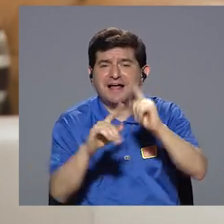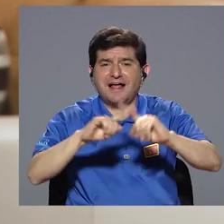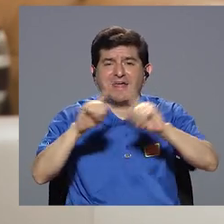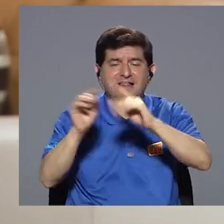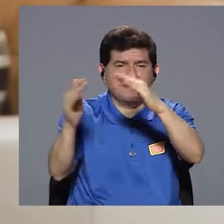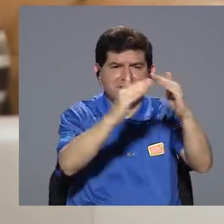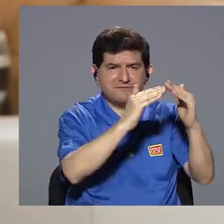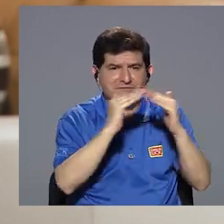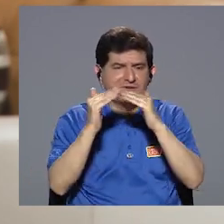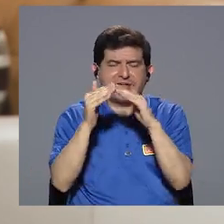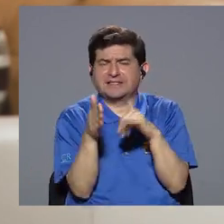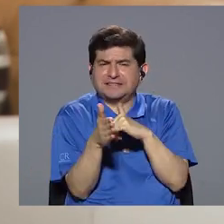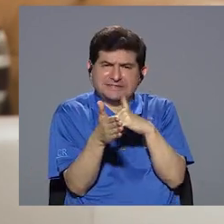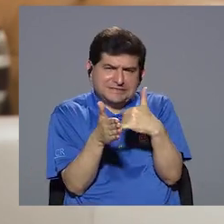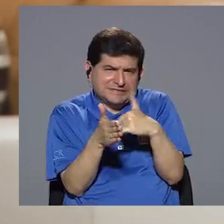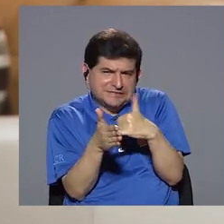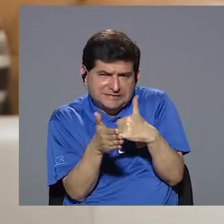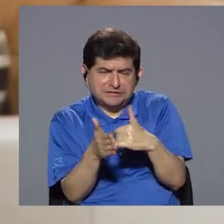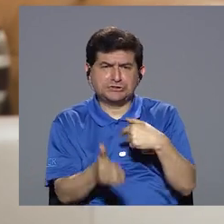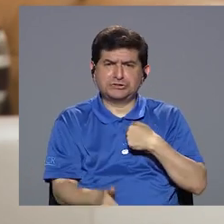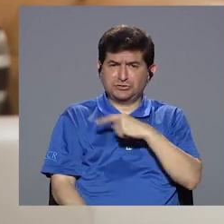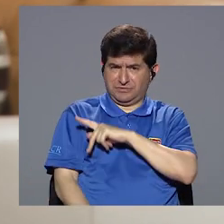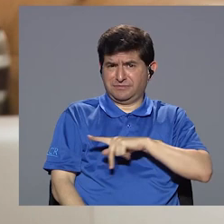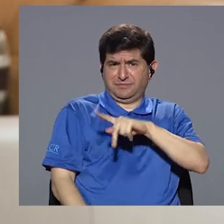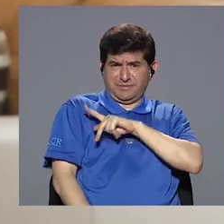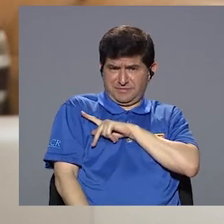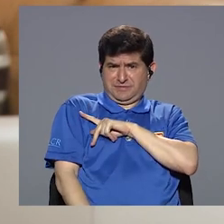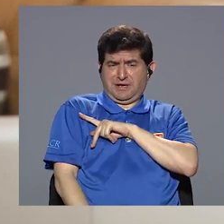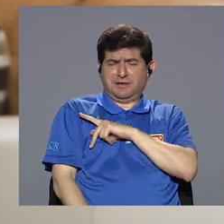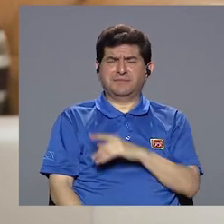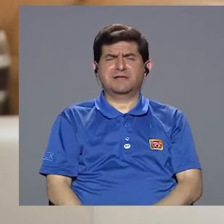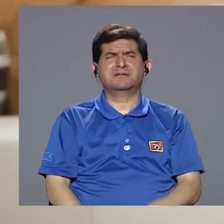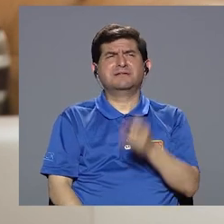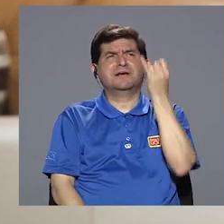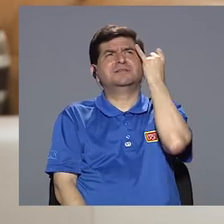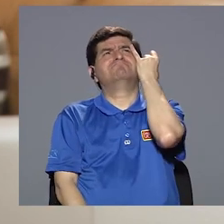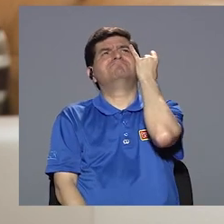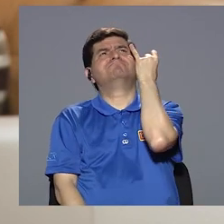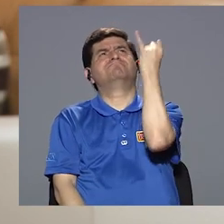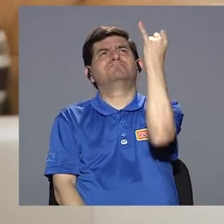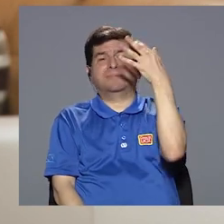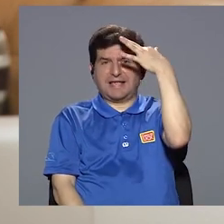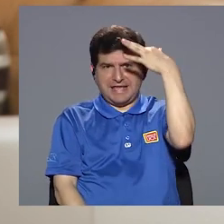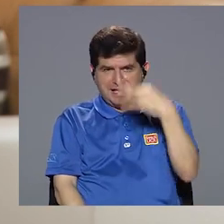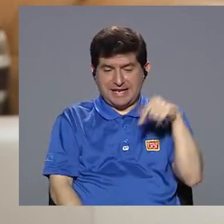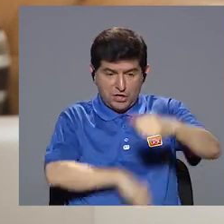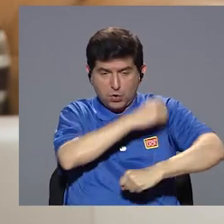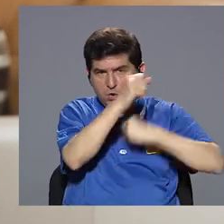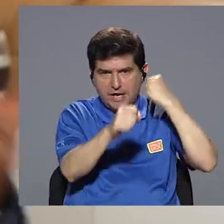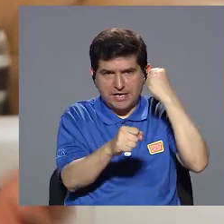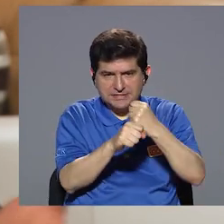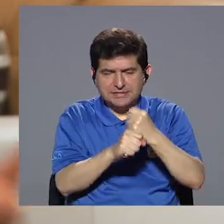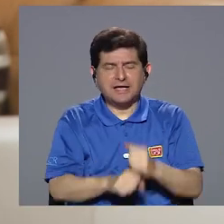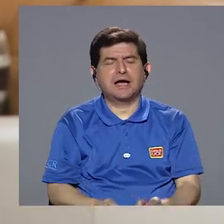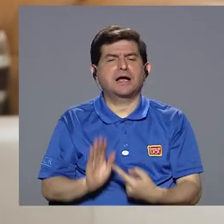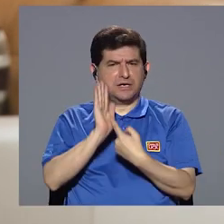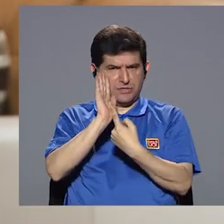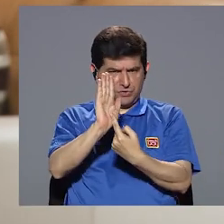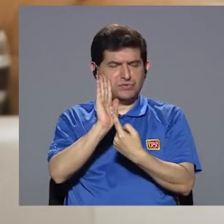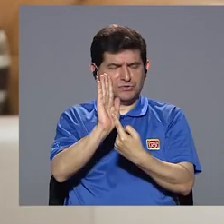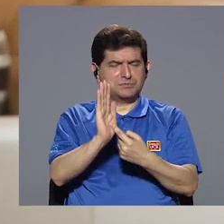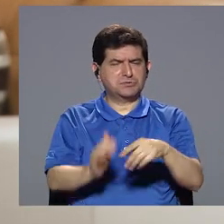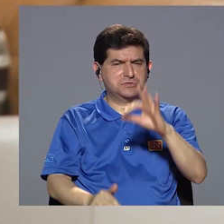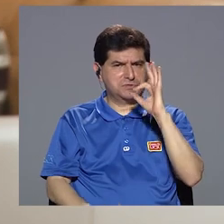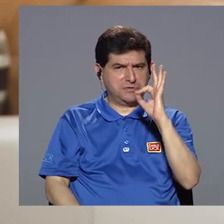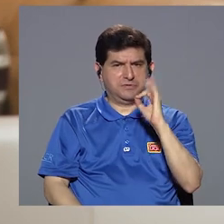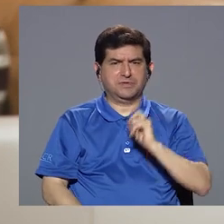diferentes poblaciones más vulnerables yo personalmente tengo la impresión y creo que este año fue muy